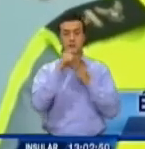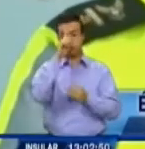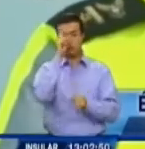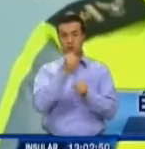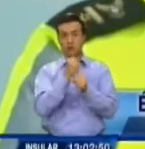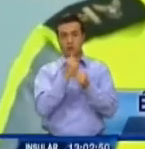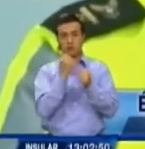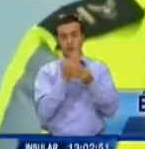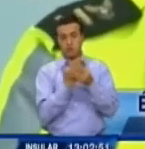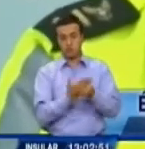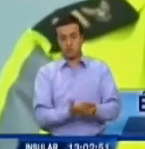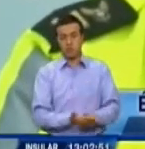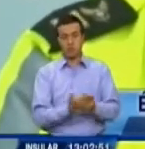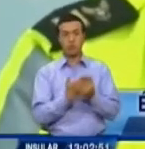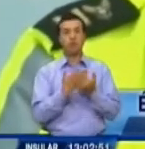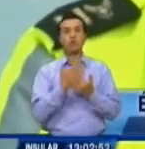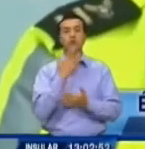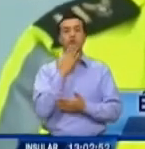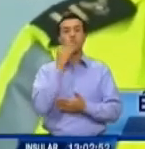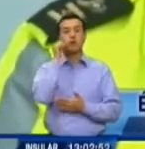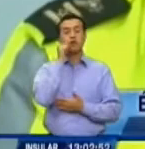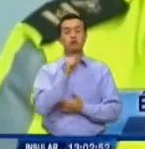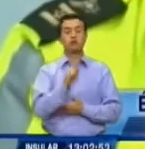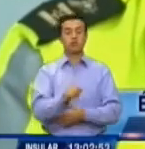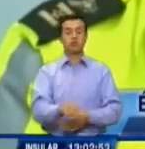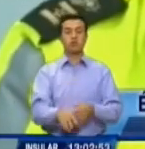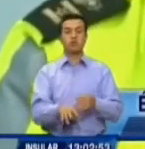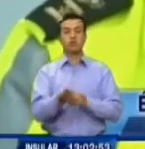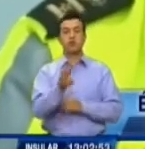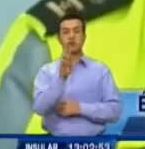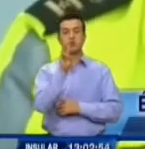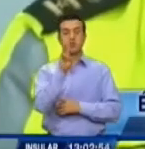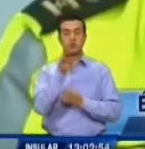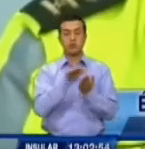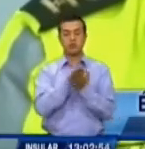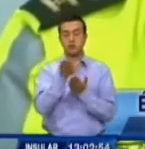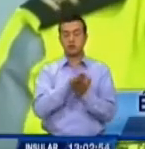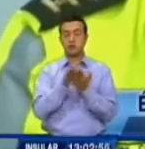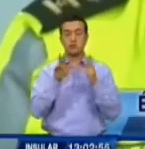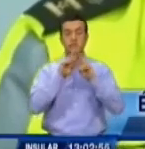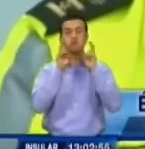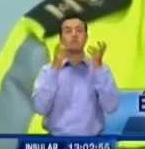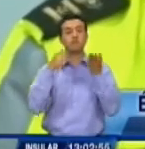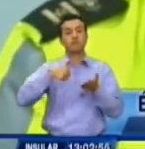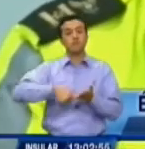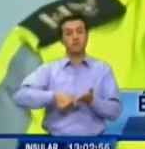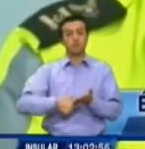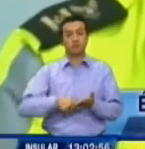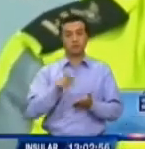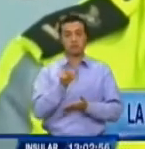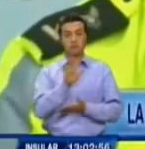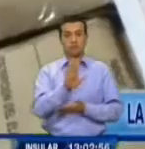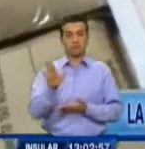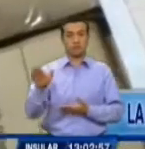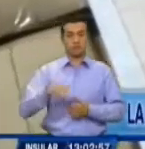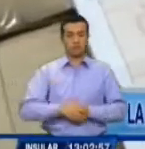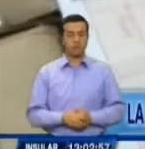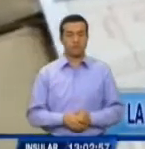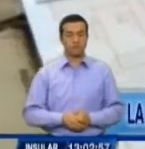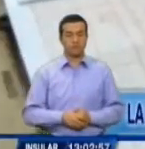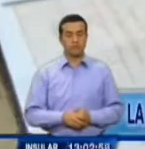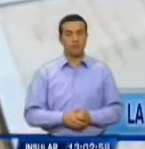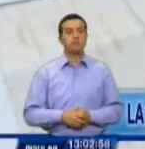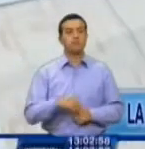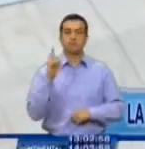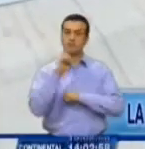Trabajo, una carpeta color azul con 6 fotocopias de cédulas de ciudadanía. Se dictó